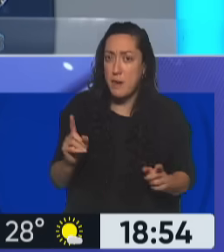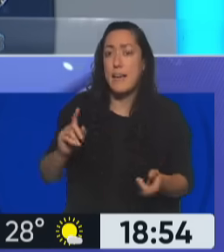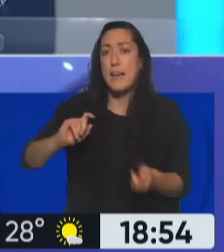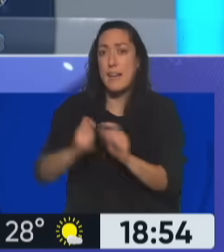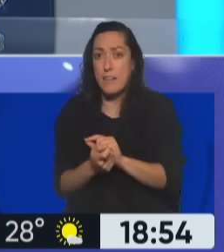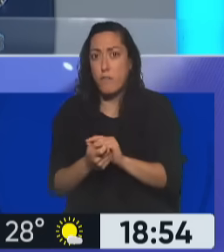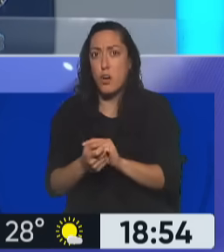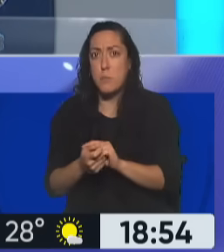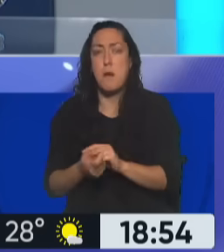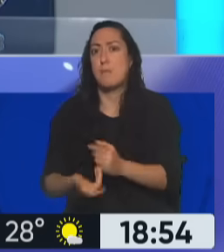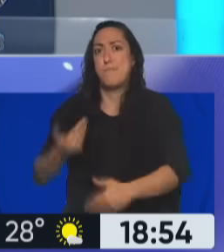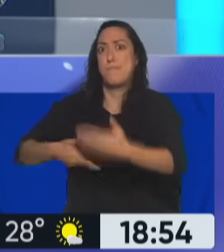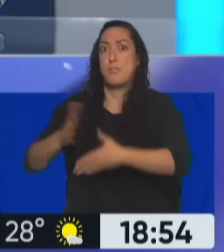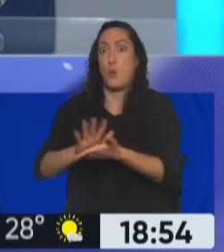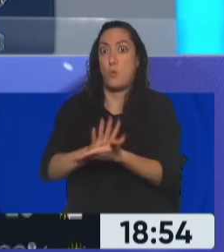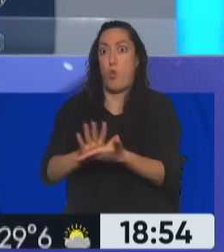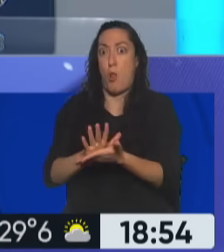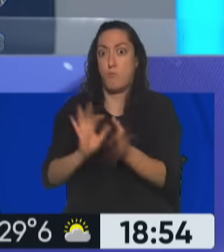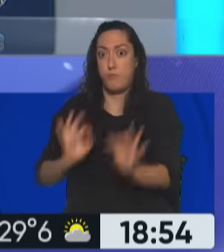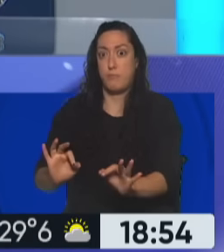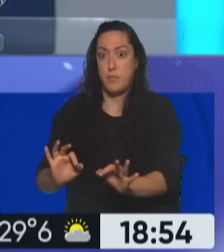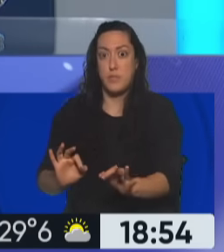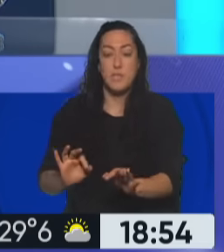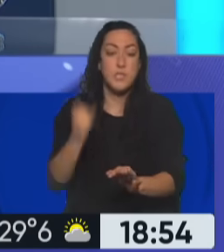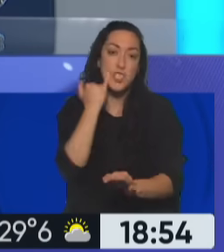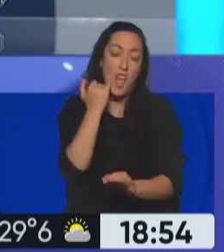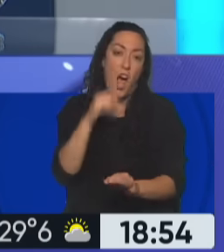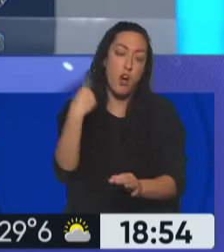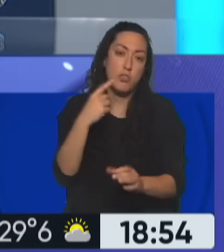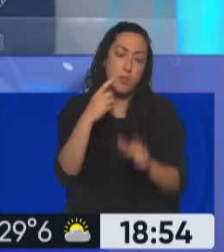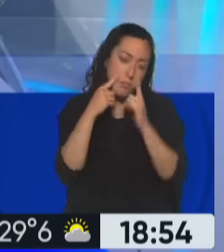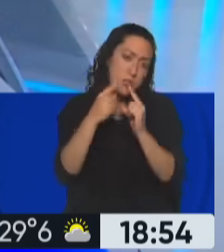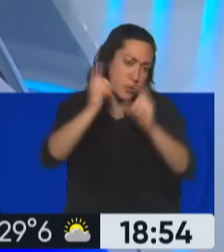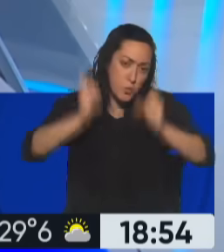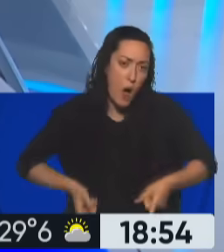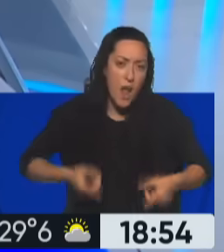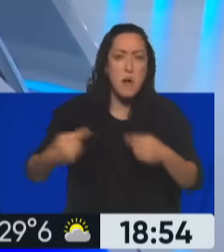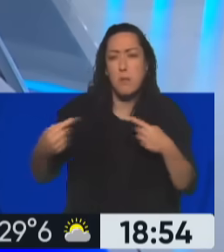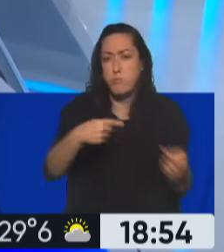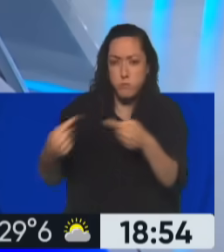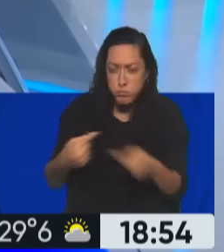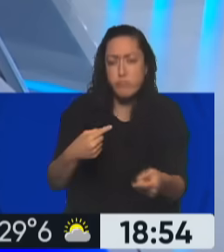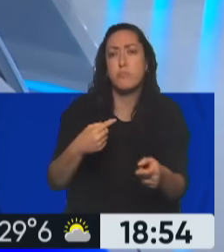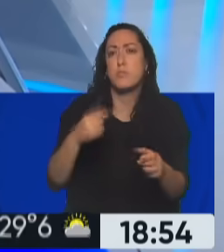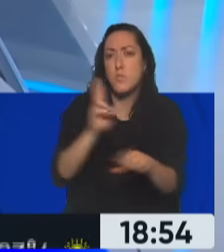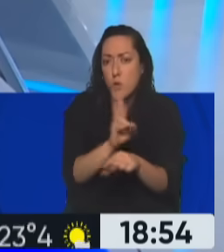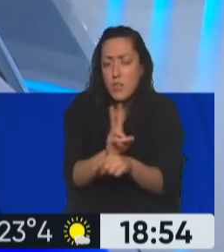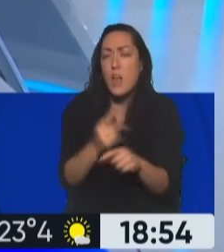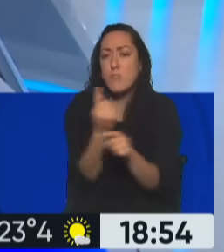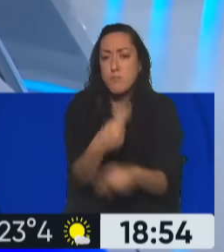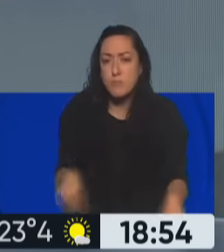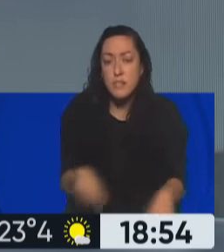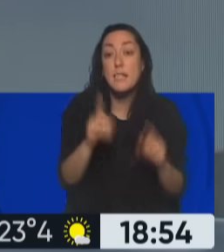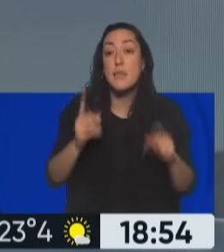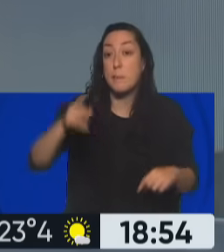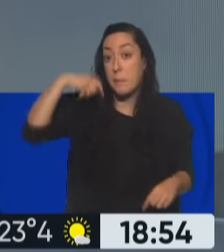protestas continuaron y ya se extendieron, por ejemplo, a temas de seguridad. Y continuaron también los enfrentamientos, ¿no? Serios enfrentamientos. Recién compartíamos una de las